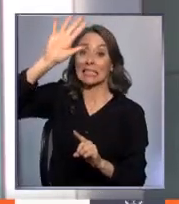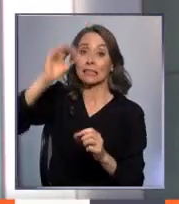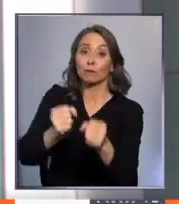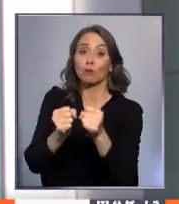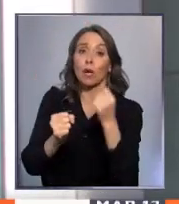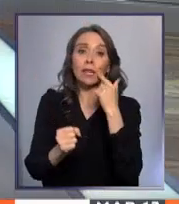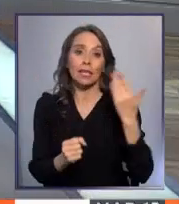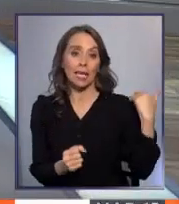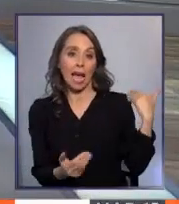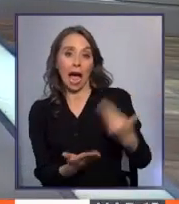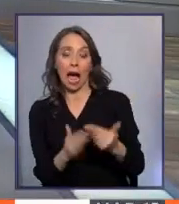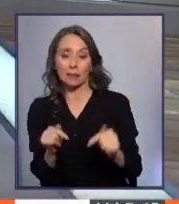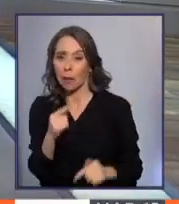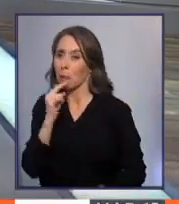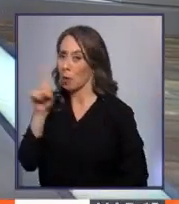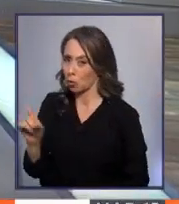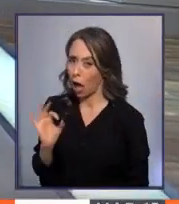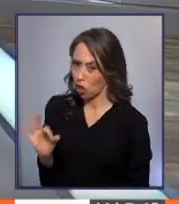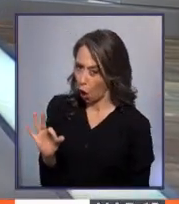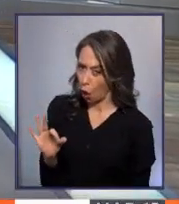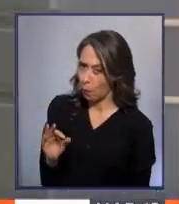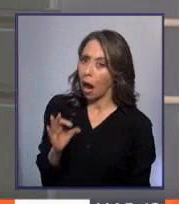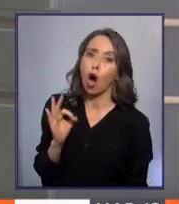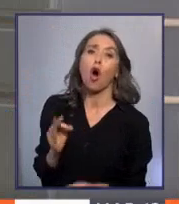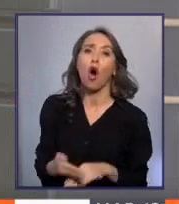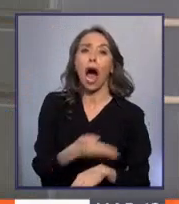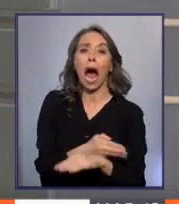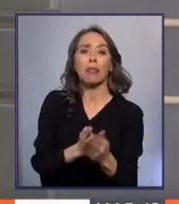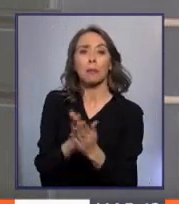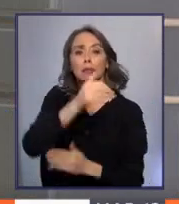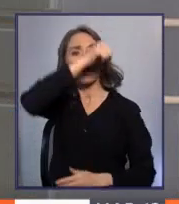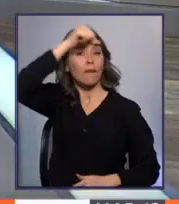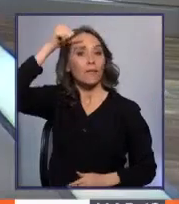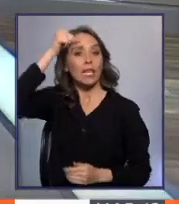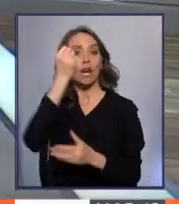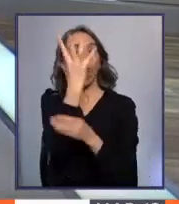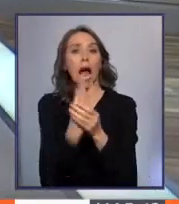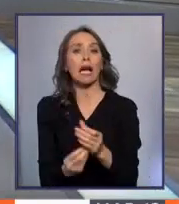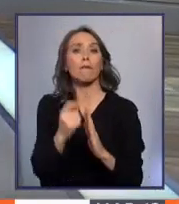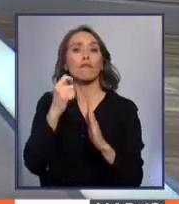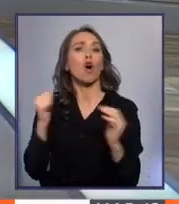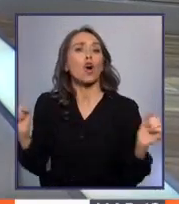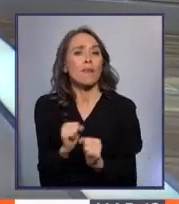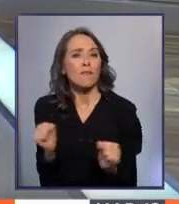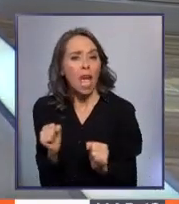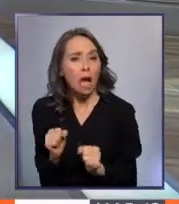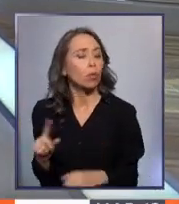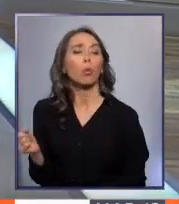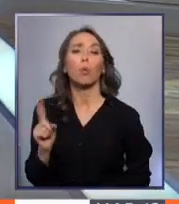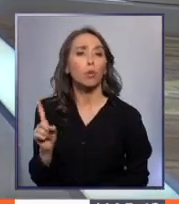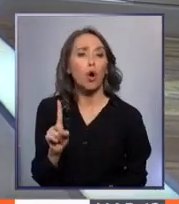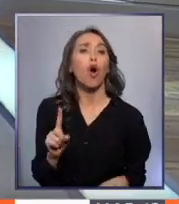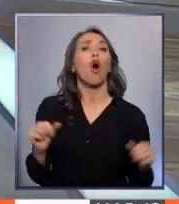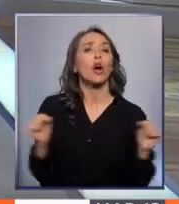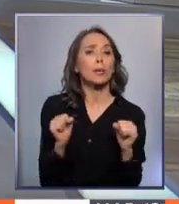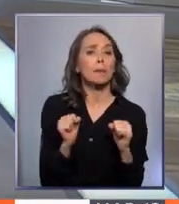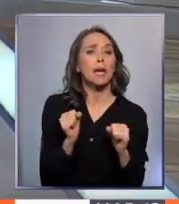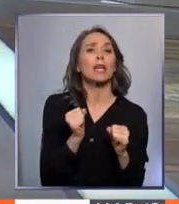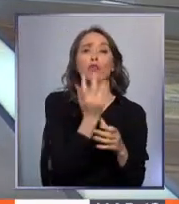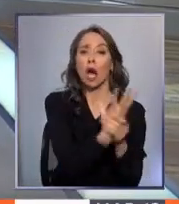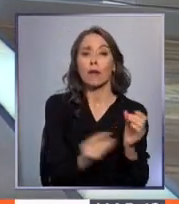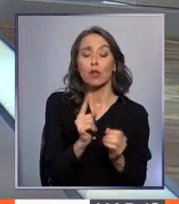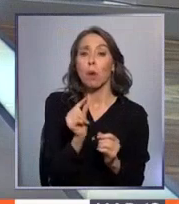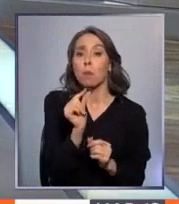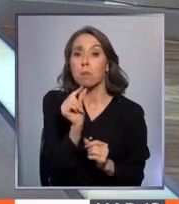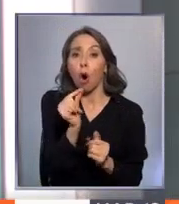acostumbrados hasta el momento. ¿Y es normal, Michelle, o es que se nos adelantó el verano y se nos acabó el invierno? Nos acabó el invierno, aunque invierno hemos tenido muy poco, porque